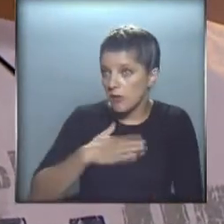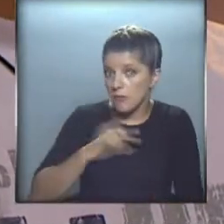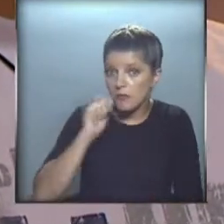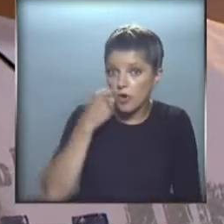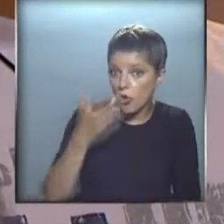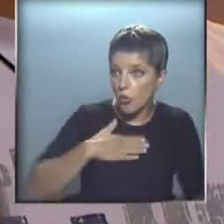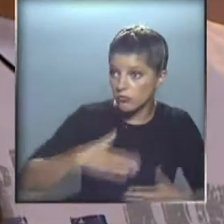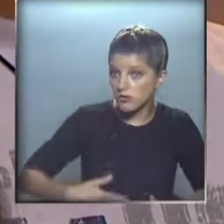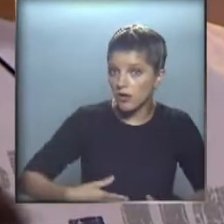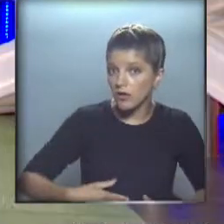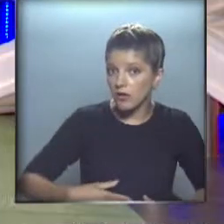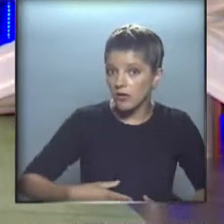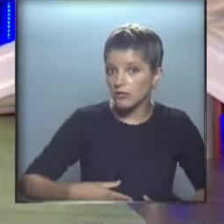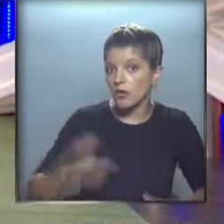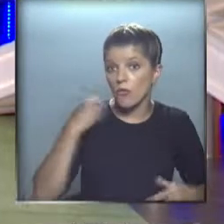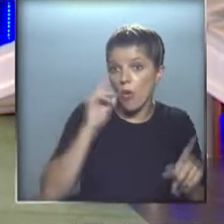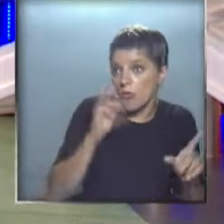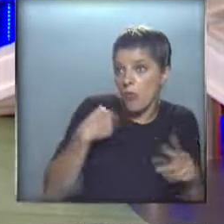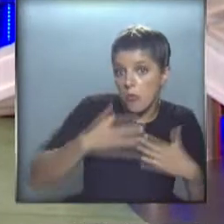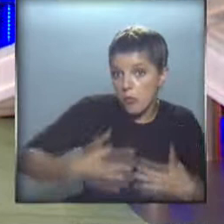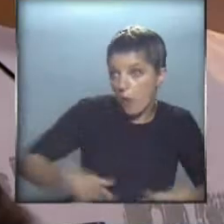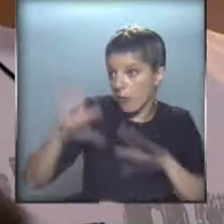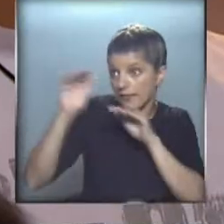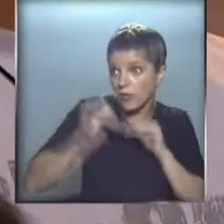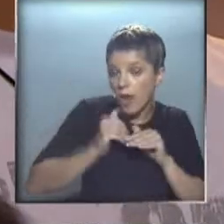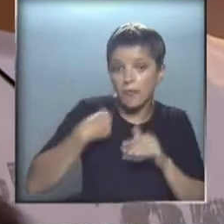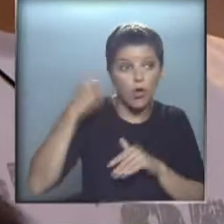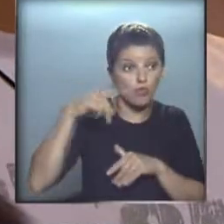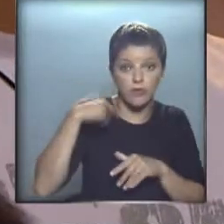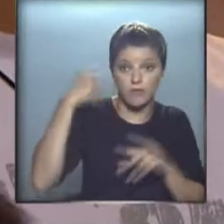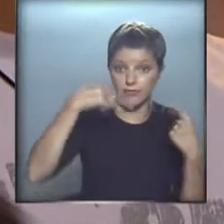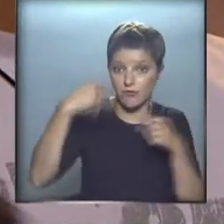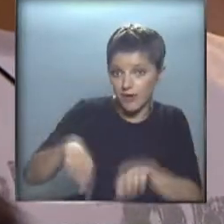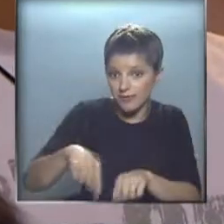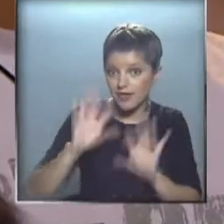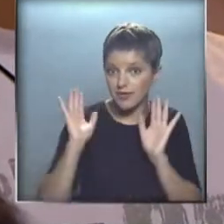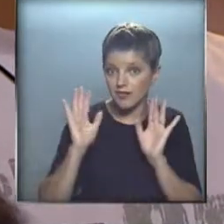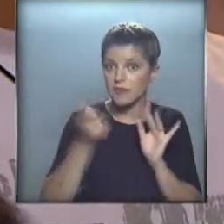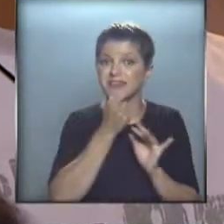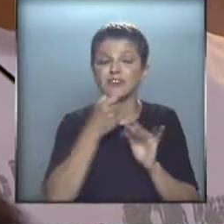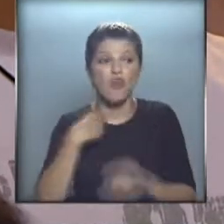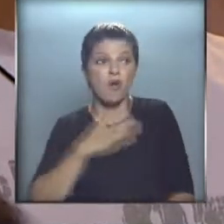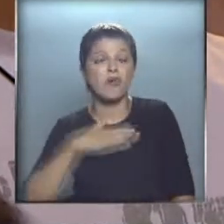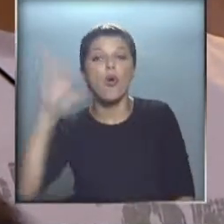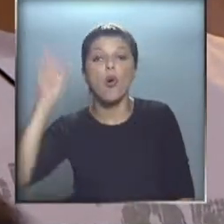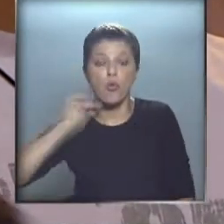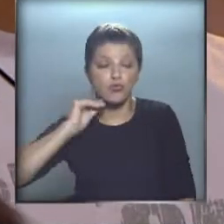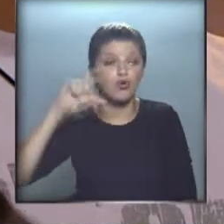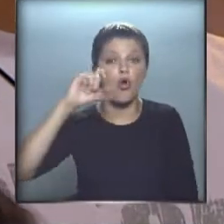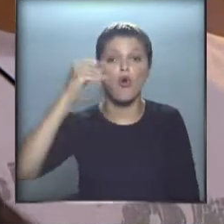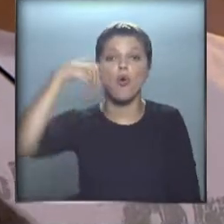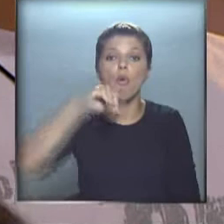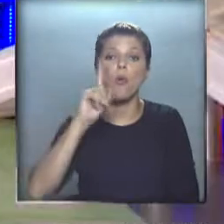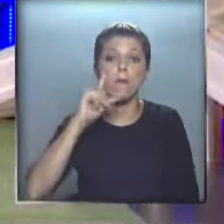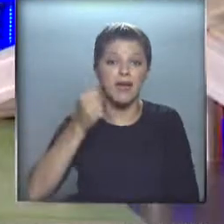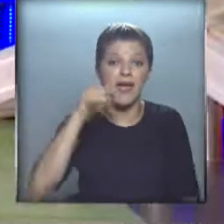no significa que quieras ser rockero, te puedes vestir como ellos. Claro. O la música, no porque una persona escuche cumbia va a ser